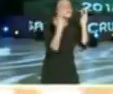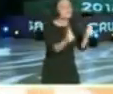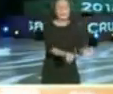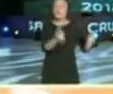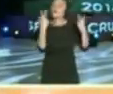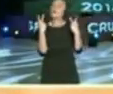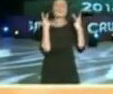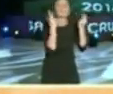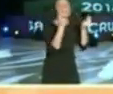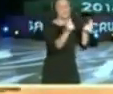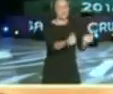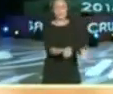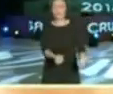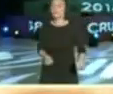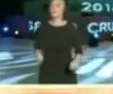no.